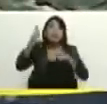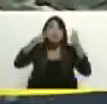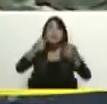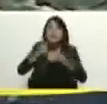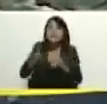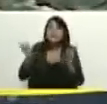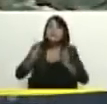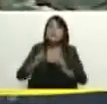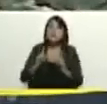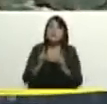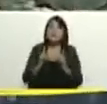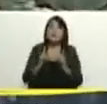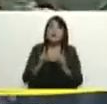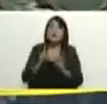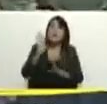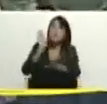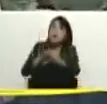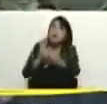no se atrevan,